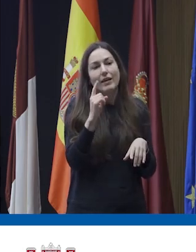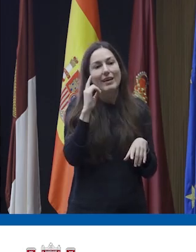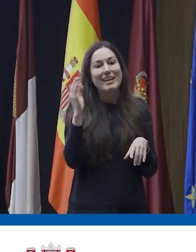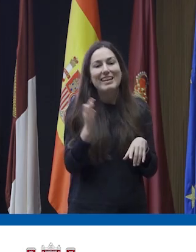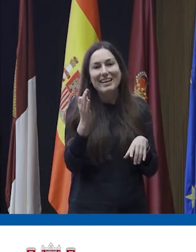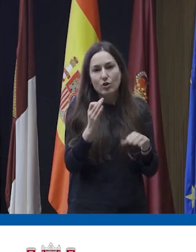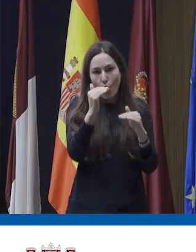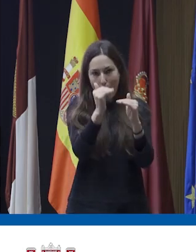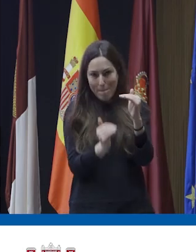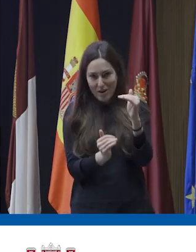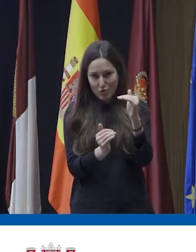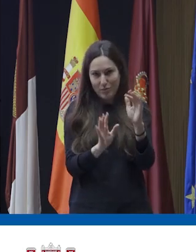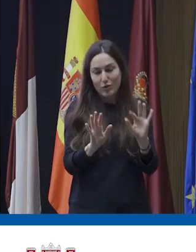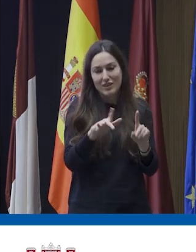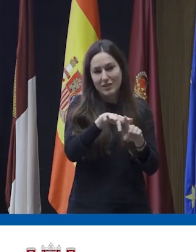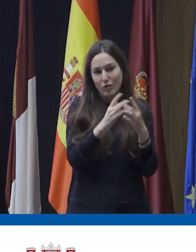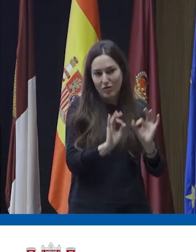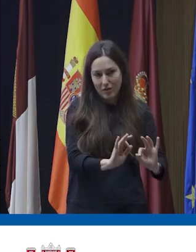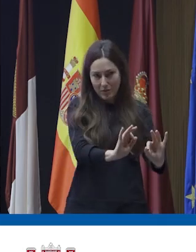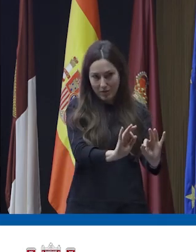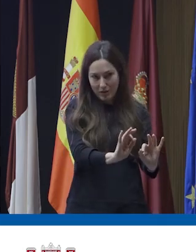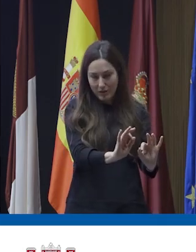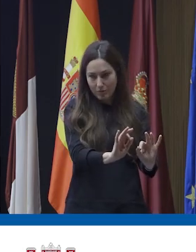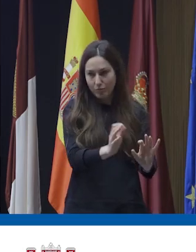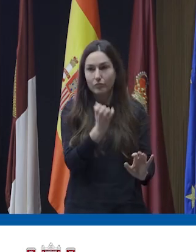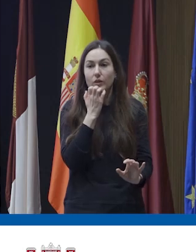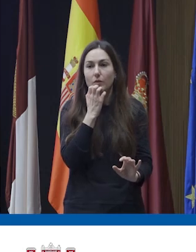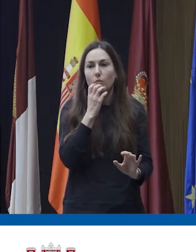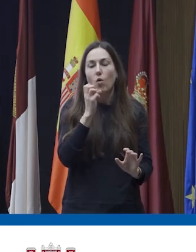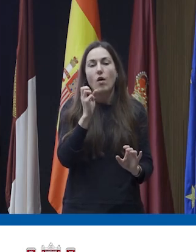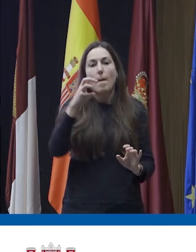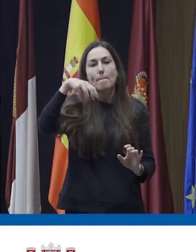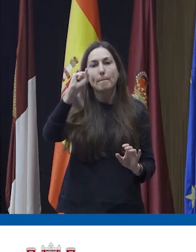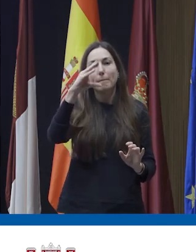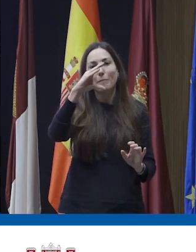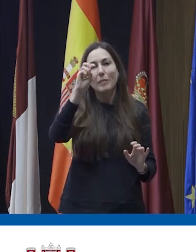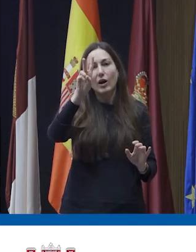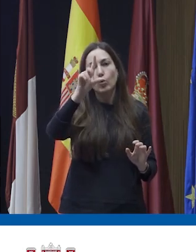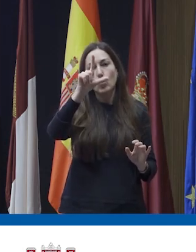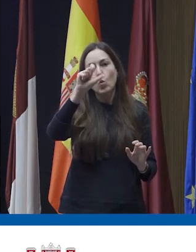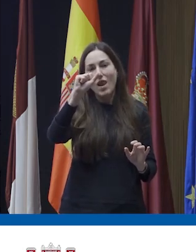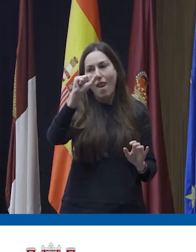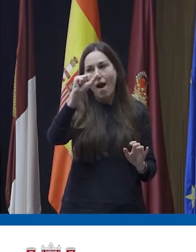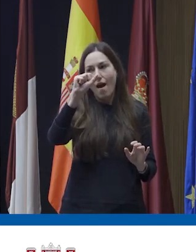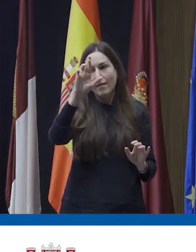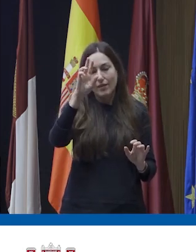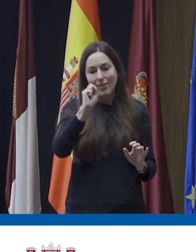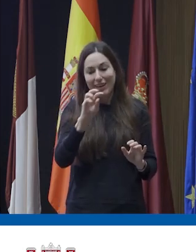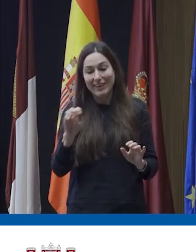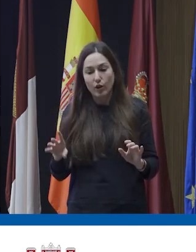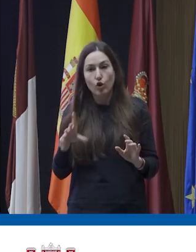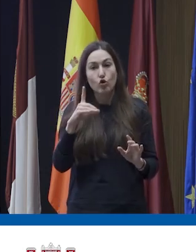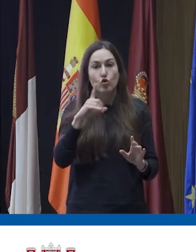tipos de casos. Hay un tipo de degeneración macular, como ya he comentado, que es la degeneración macular